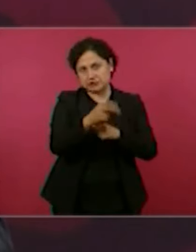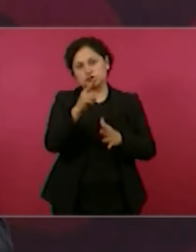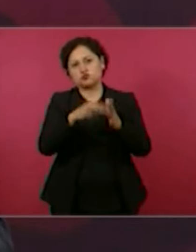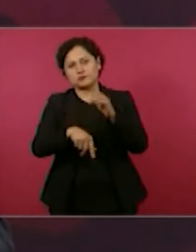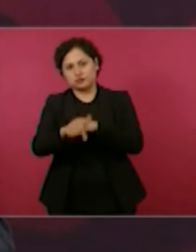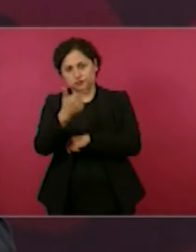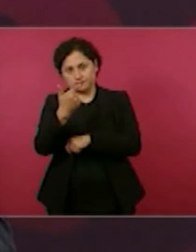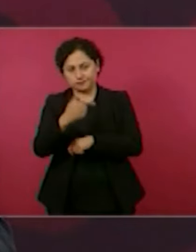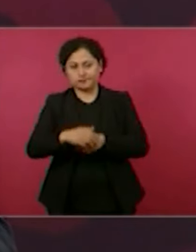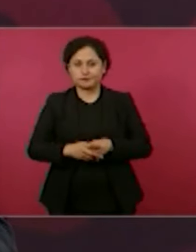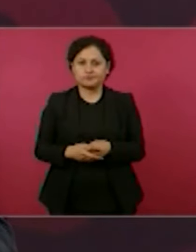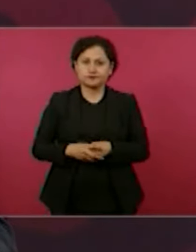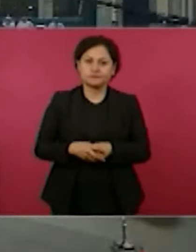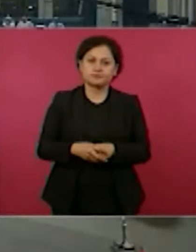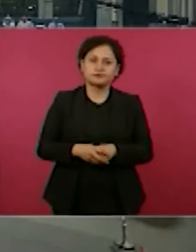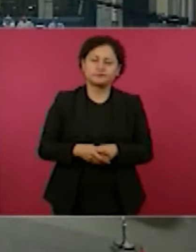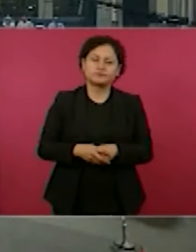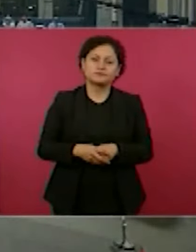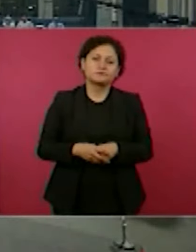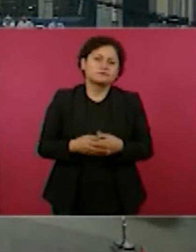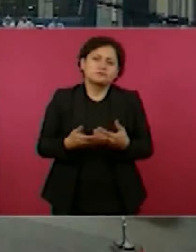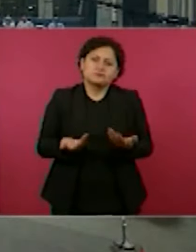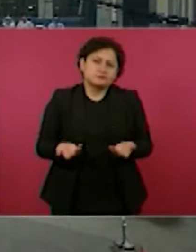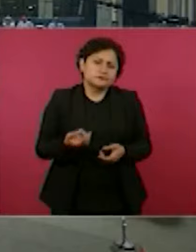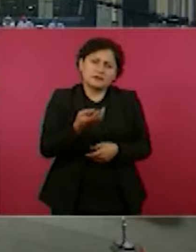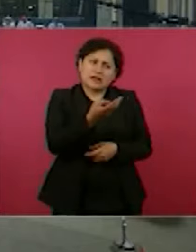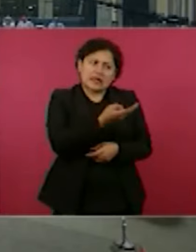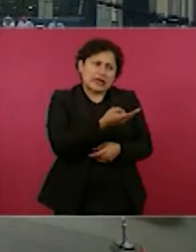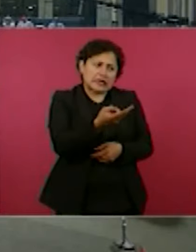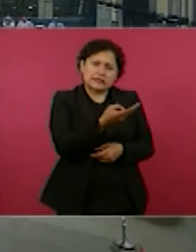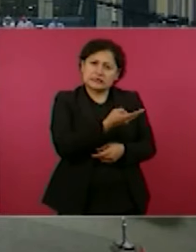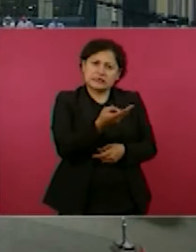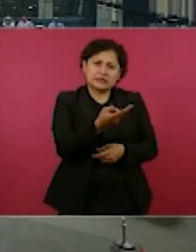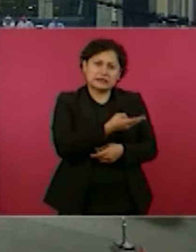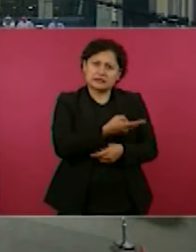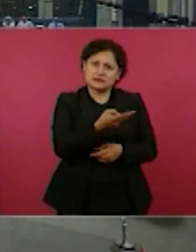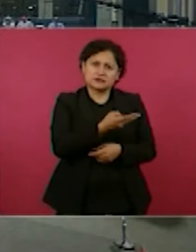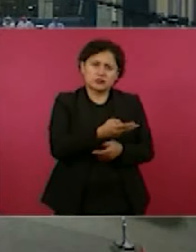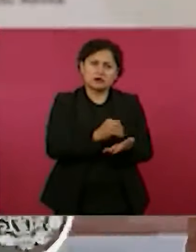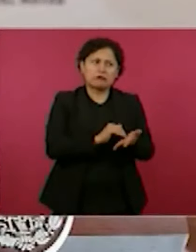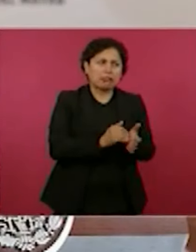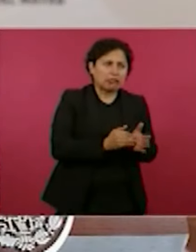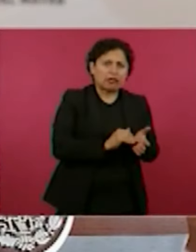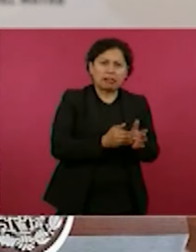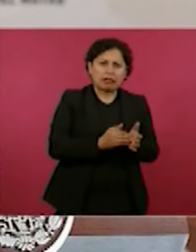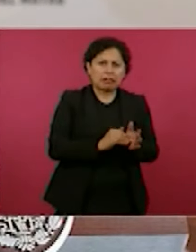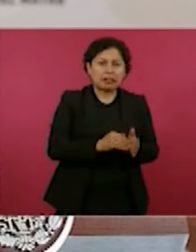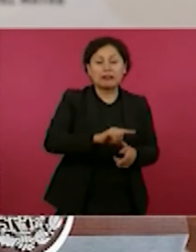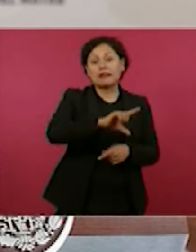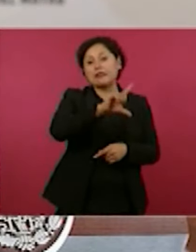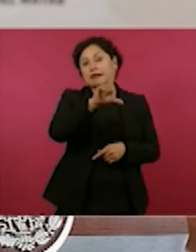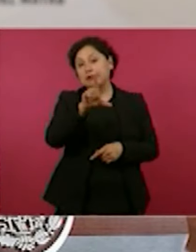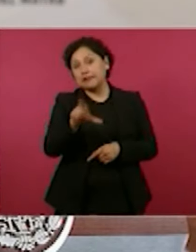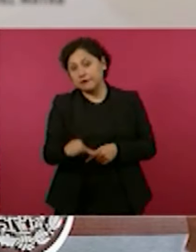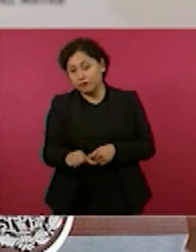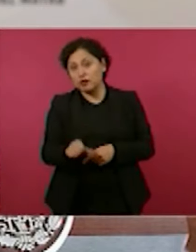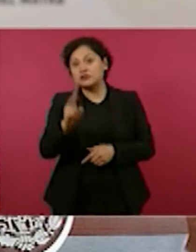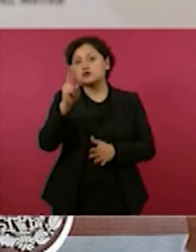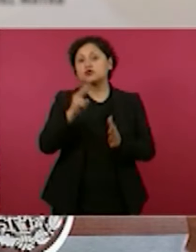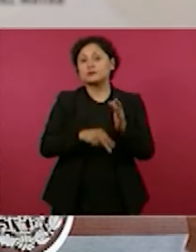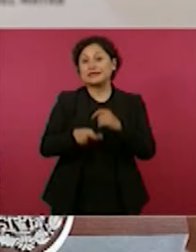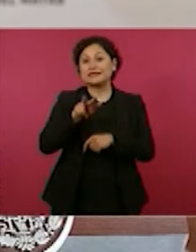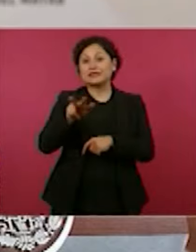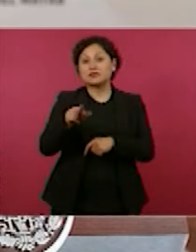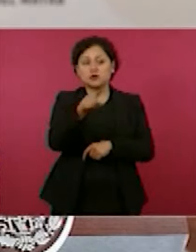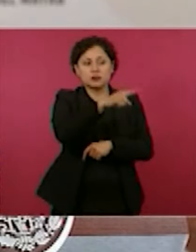grupos de encuestas están divididos en dos. Aquellos que dicen, es muy amplio y no se ha movido mucho. Y aquellos que dicen, no, sí se ha movido, se ha cerrado